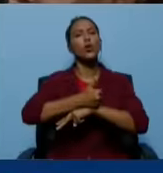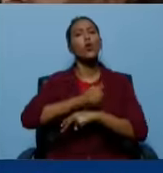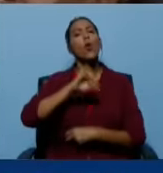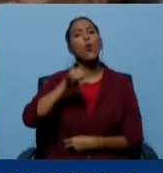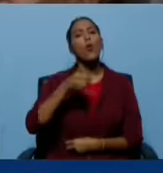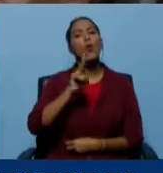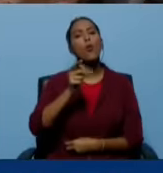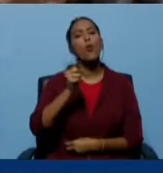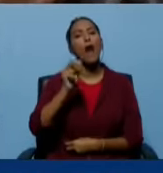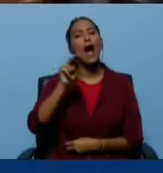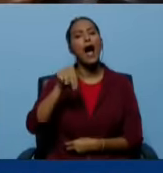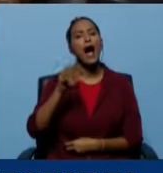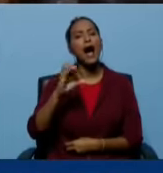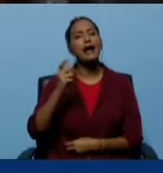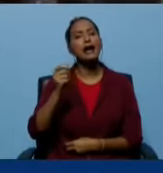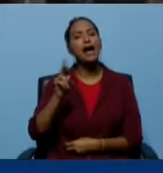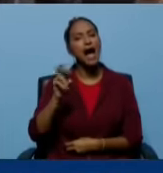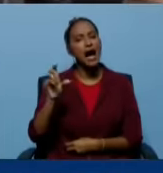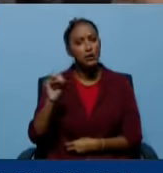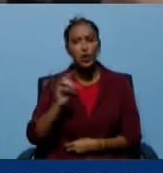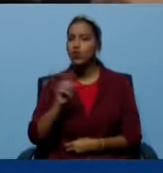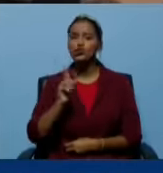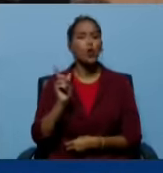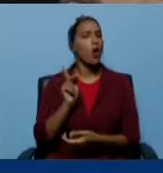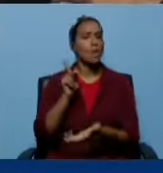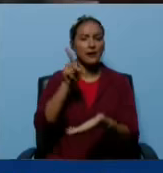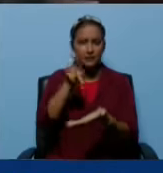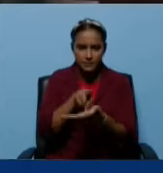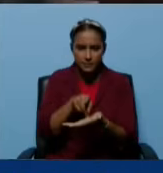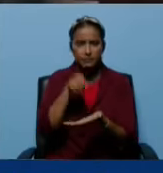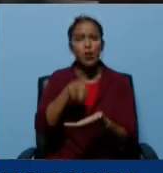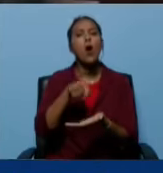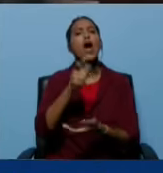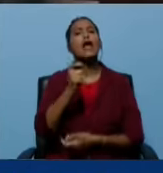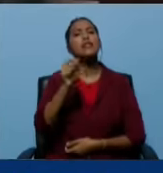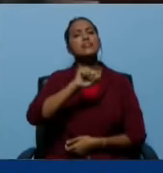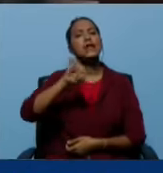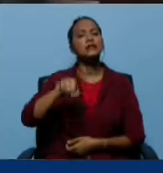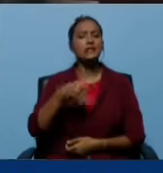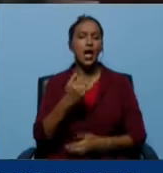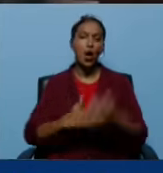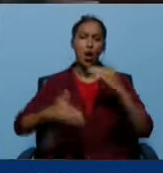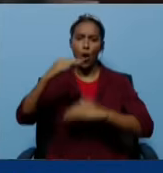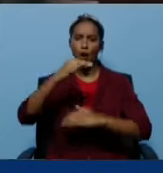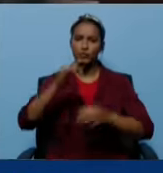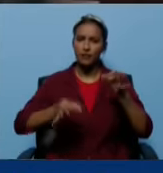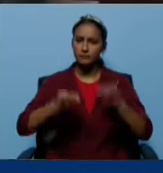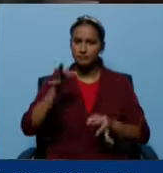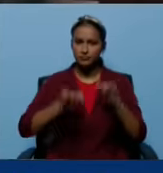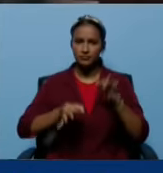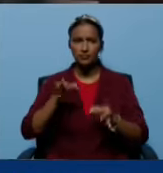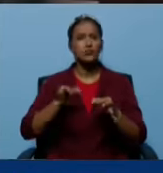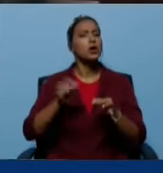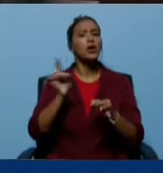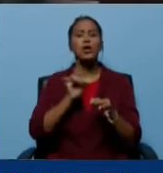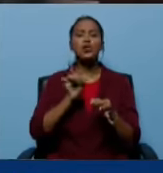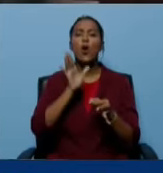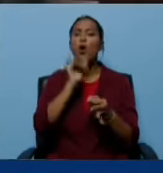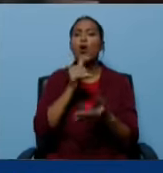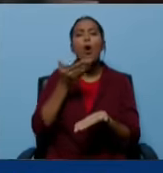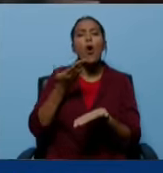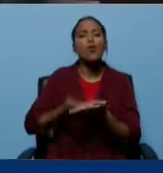acudió ante este, el más alto tribunal de la República Bolivariana de Venezuela, y no justificó